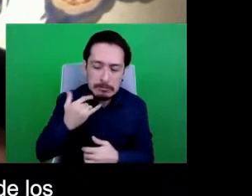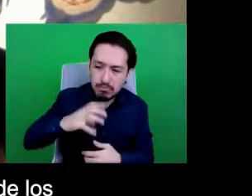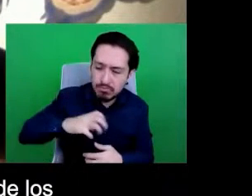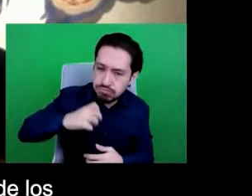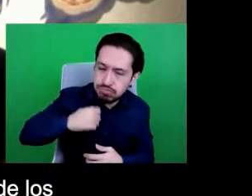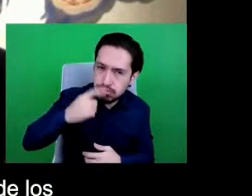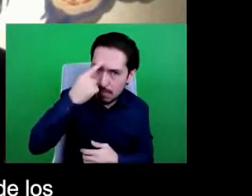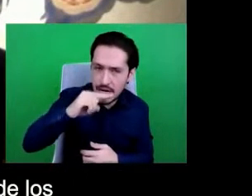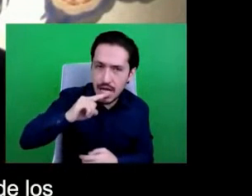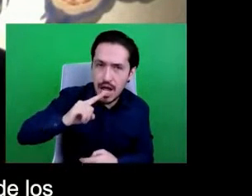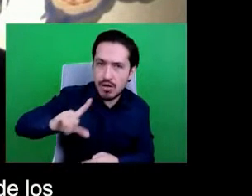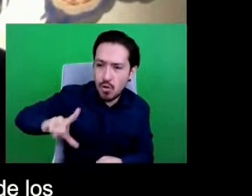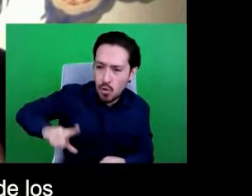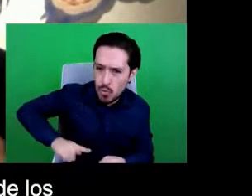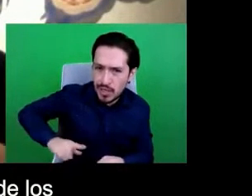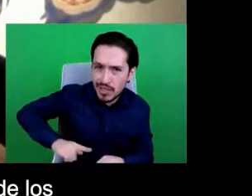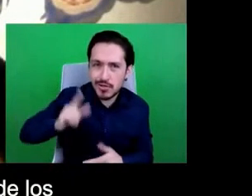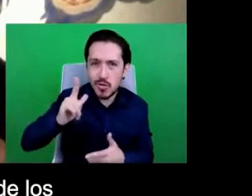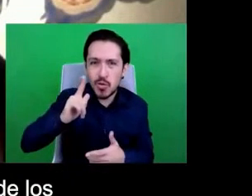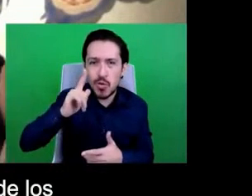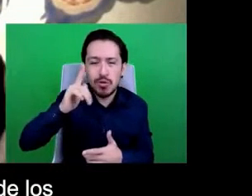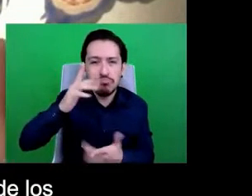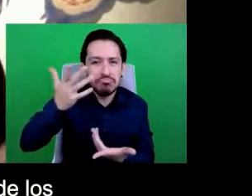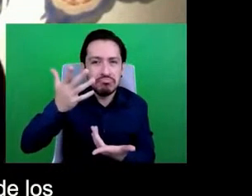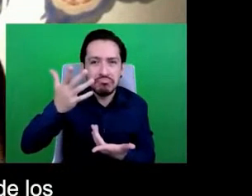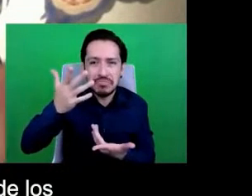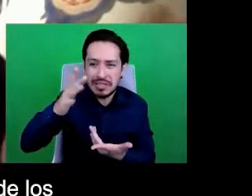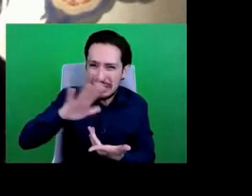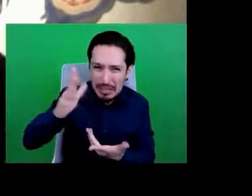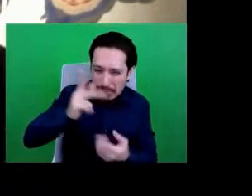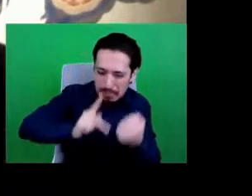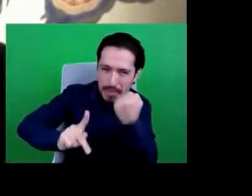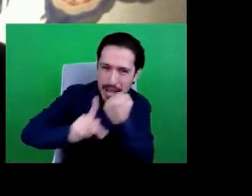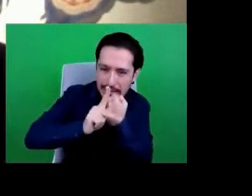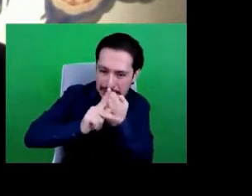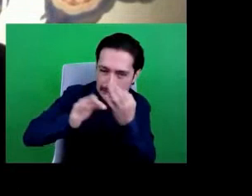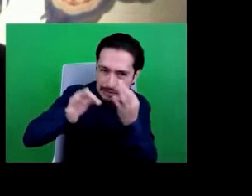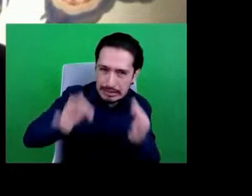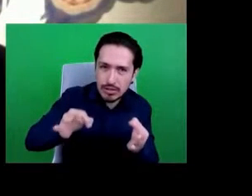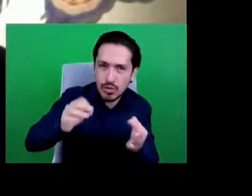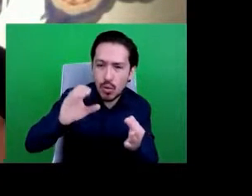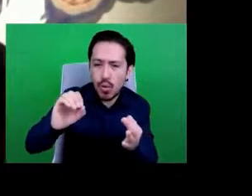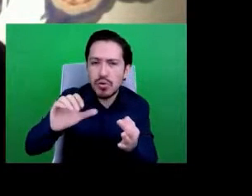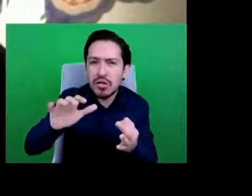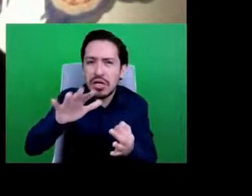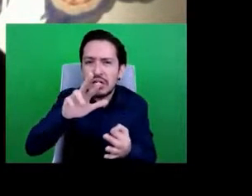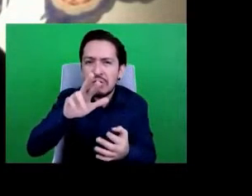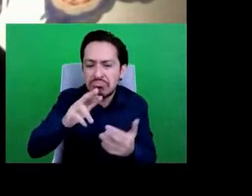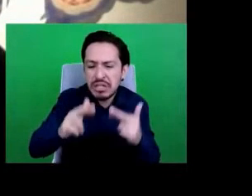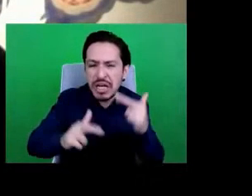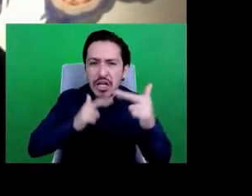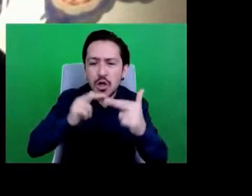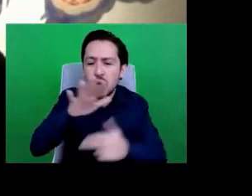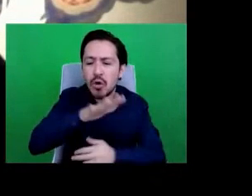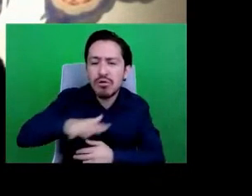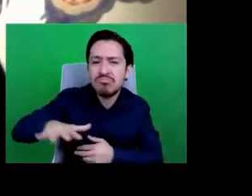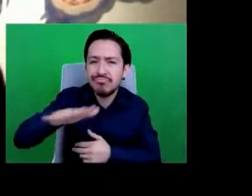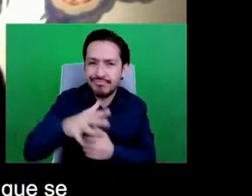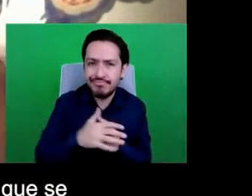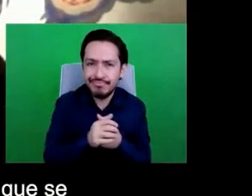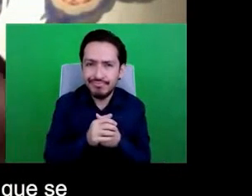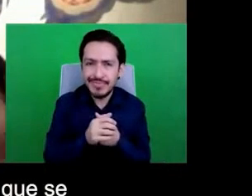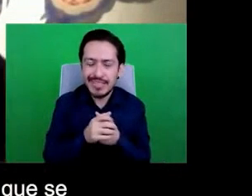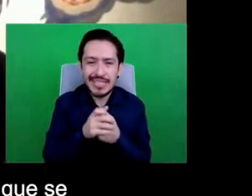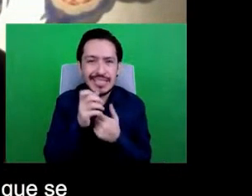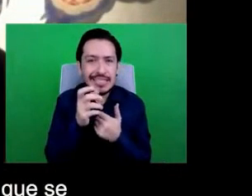regional, local, porque la complejidad de los gobiernos actuales hace que la separación de funciones nos divida en silos,